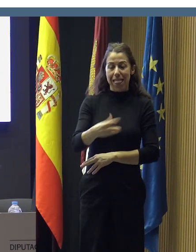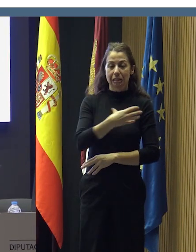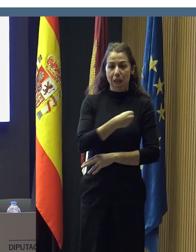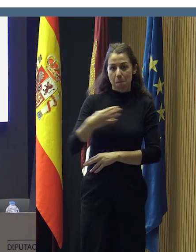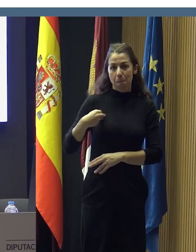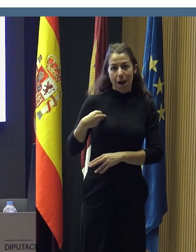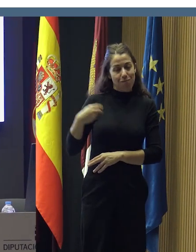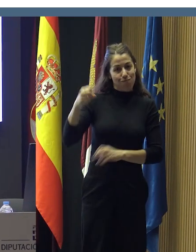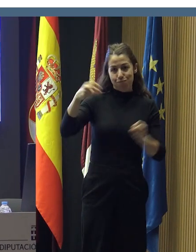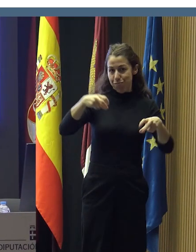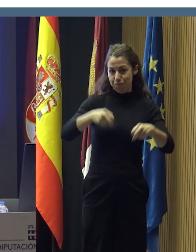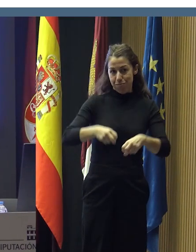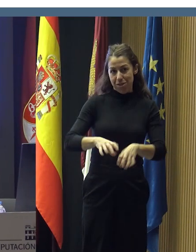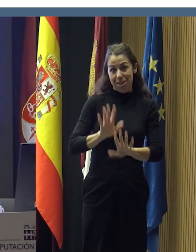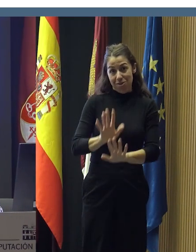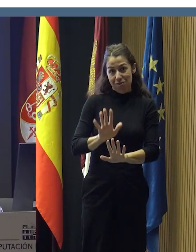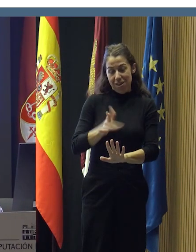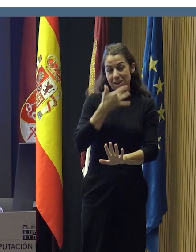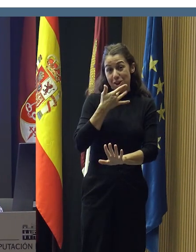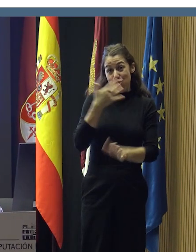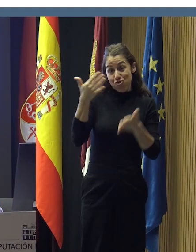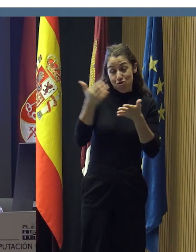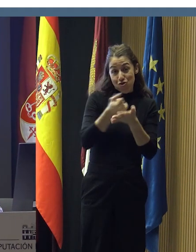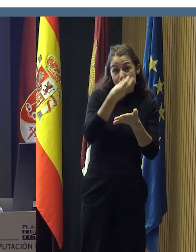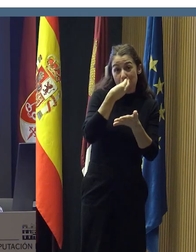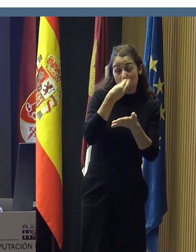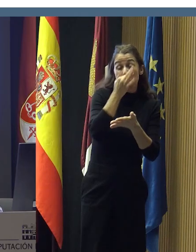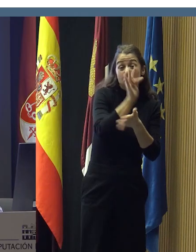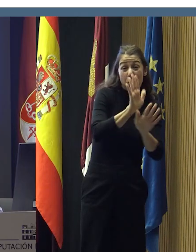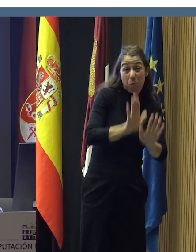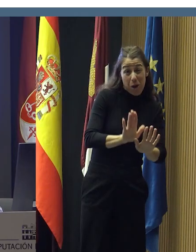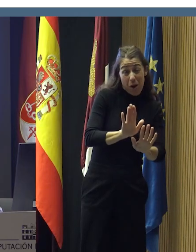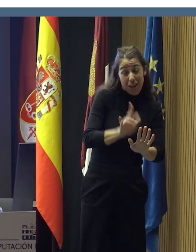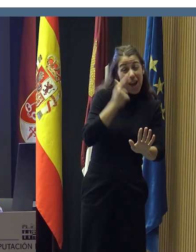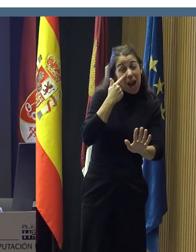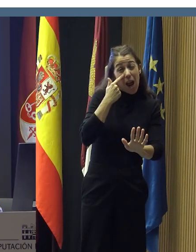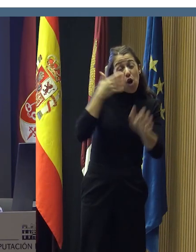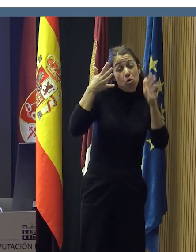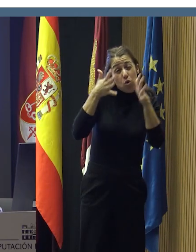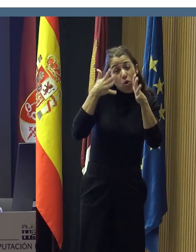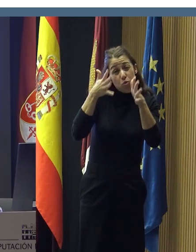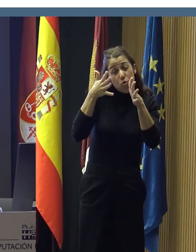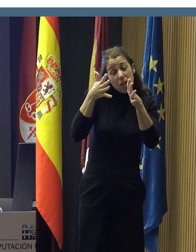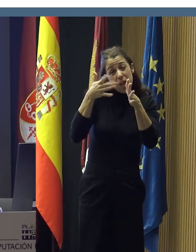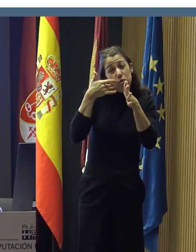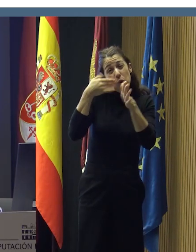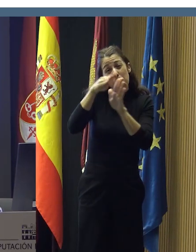estrógenos. Entonces, todos los alimentos son positivos, pero hay que consultar, esa dieta la tiene que hacer un